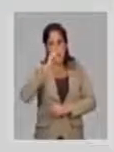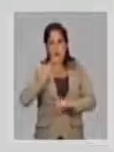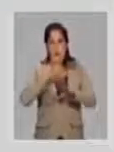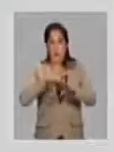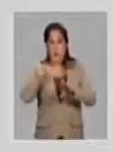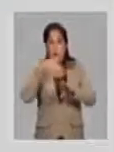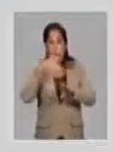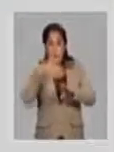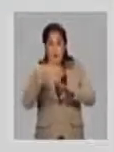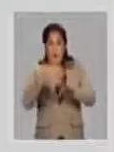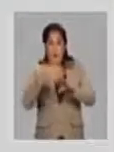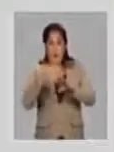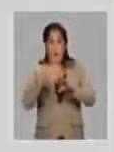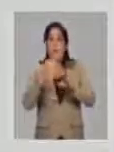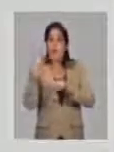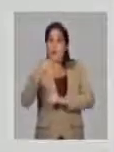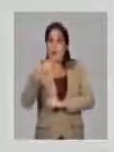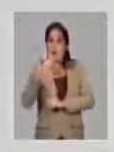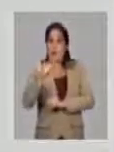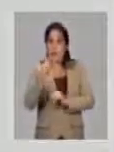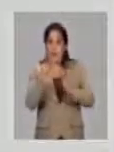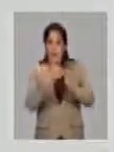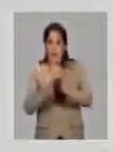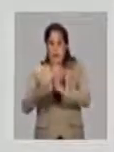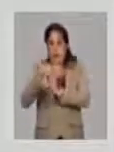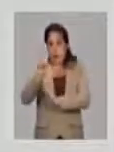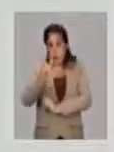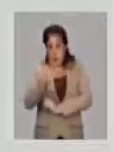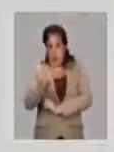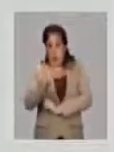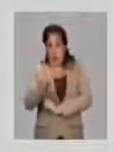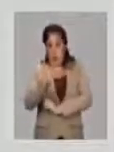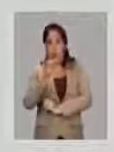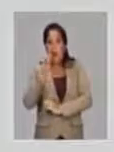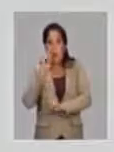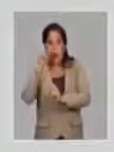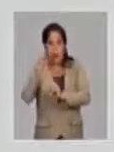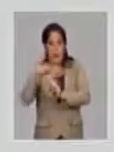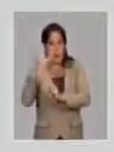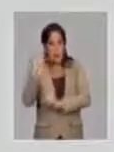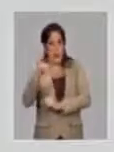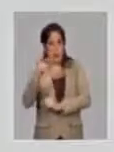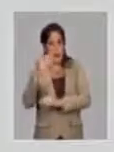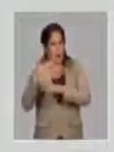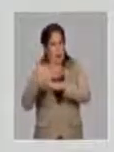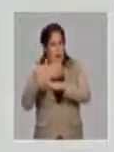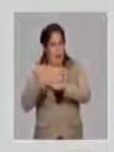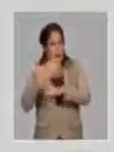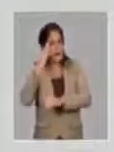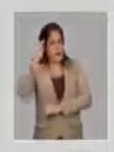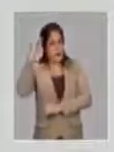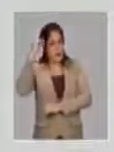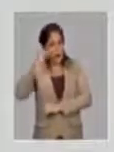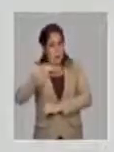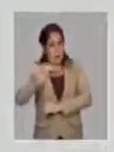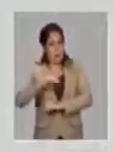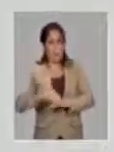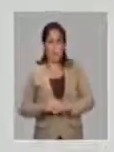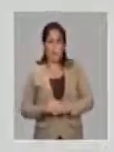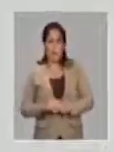años. Posteriormente pasamos a un ensayo clínico fase 2, ya se decían los objetivos de estos ensayos